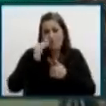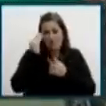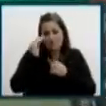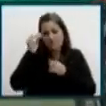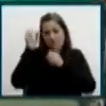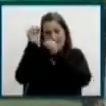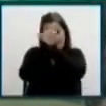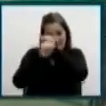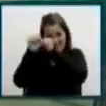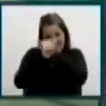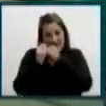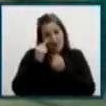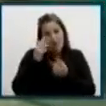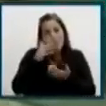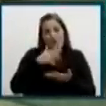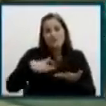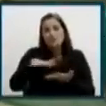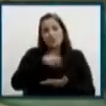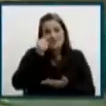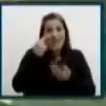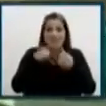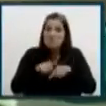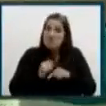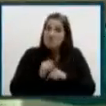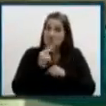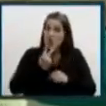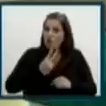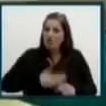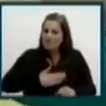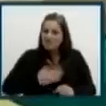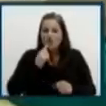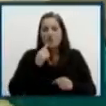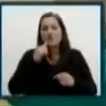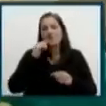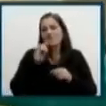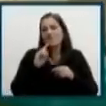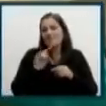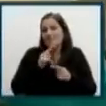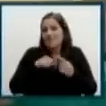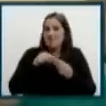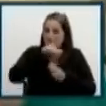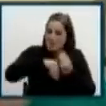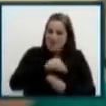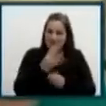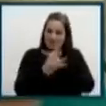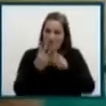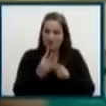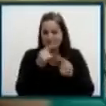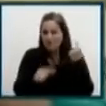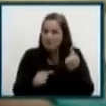Mis dos fuentes, digo, aparte de la familia y defensor, son dos de mis cuatro fuentes de inspiración. Y creo